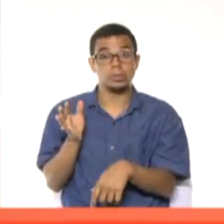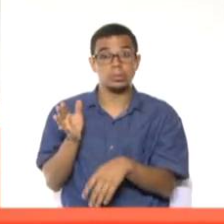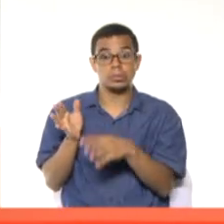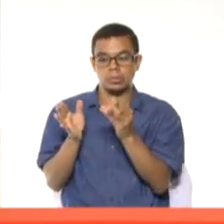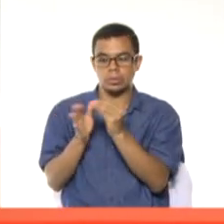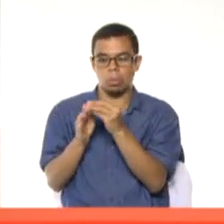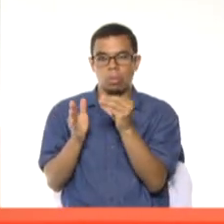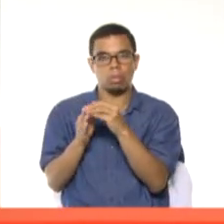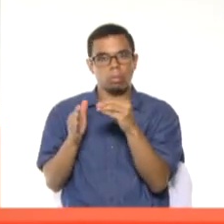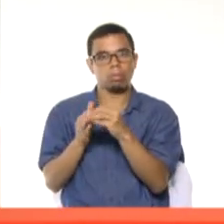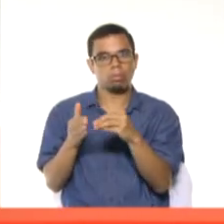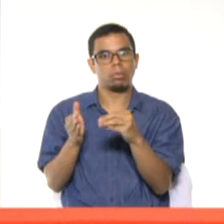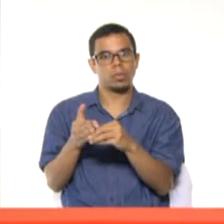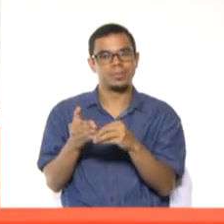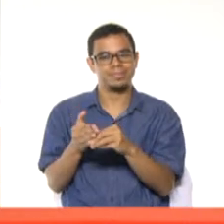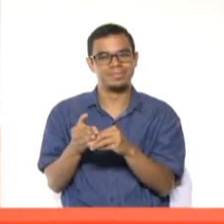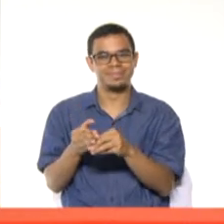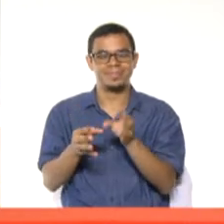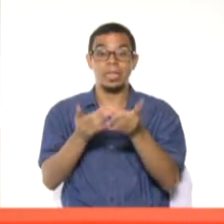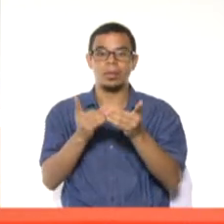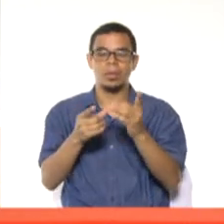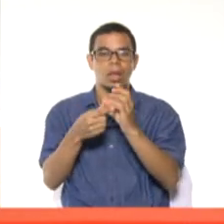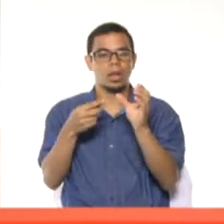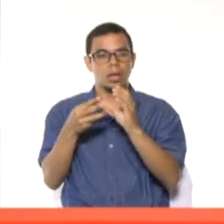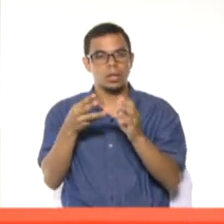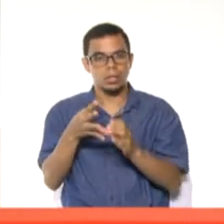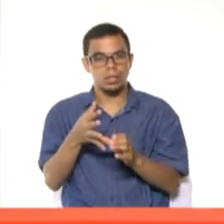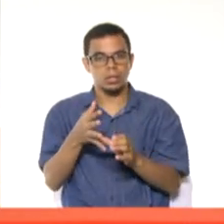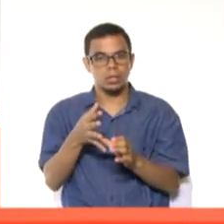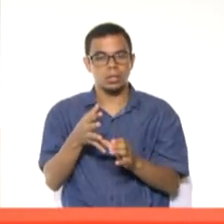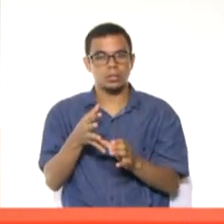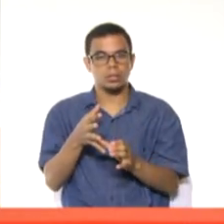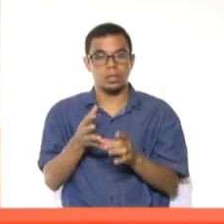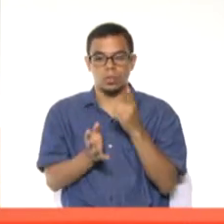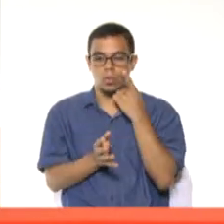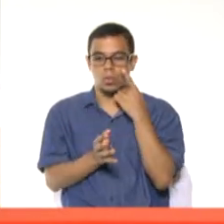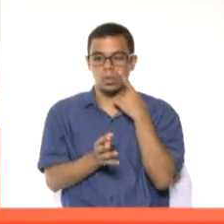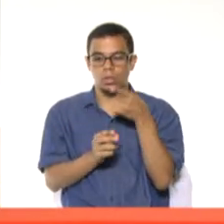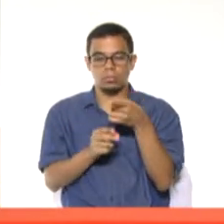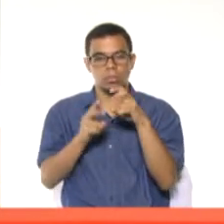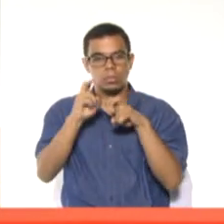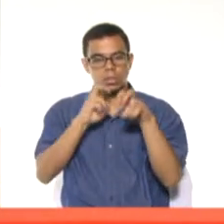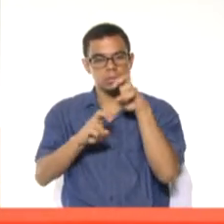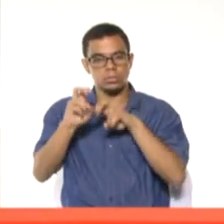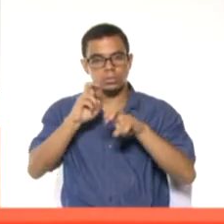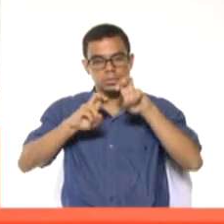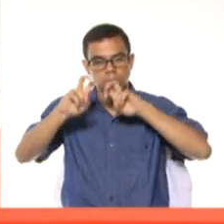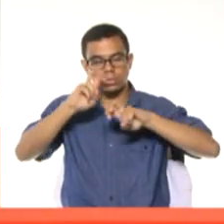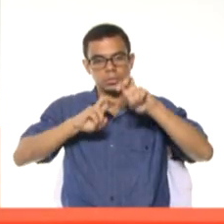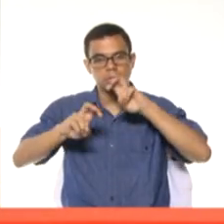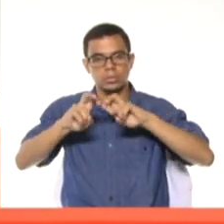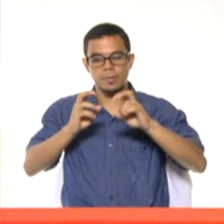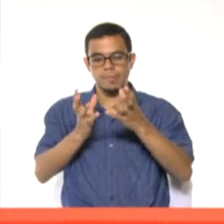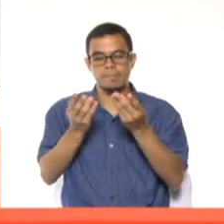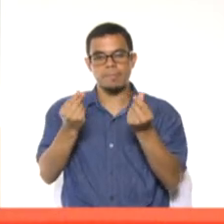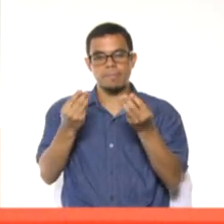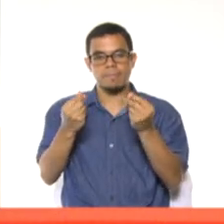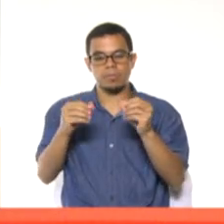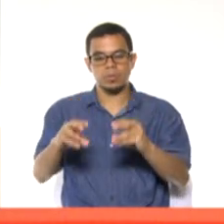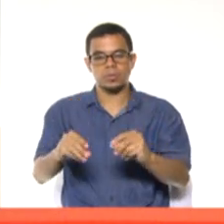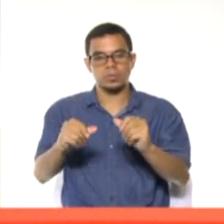dedos, y dependiendo de las características o del comportamiento que vaya obteniendo en mi